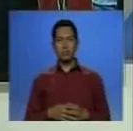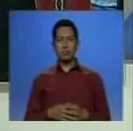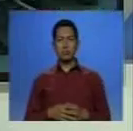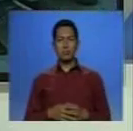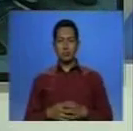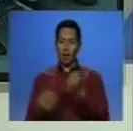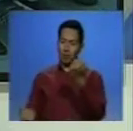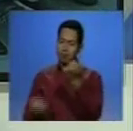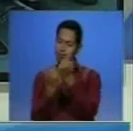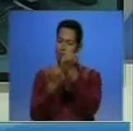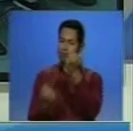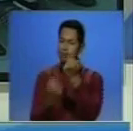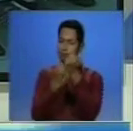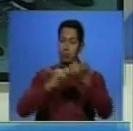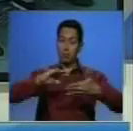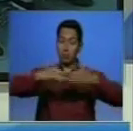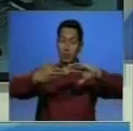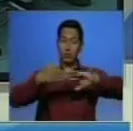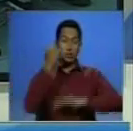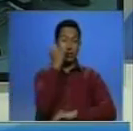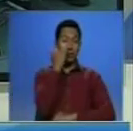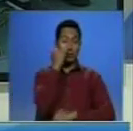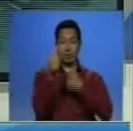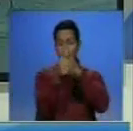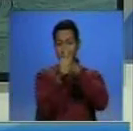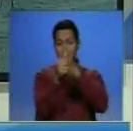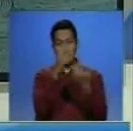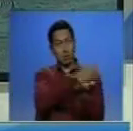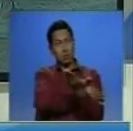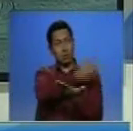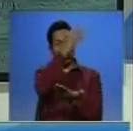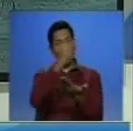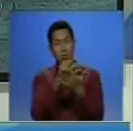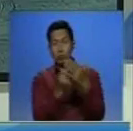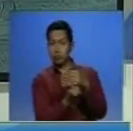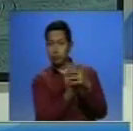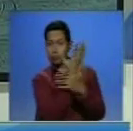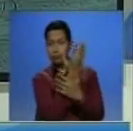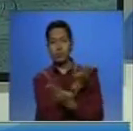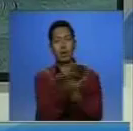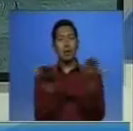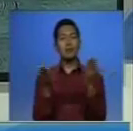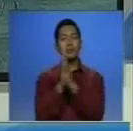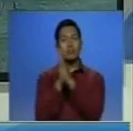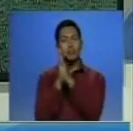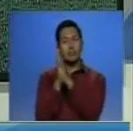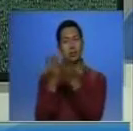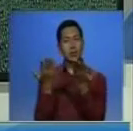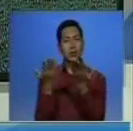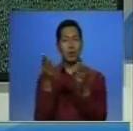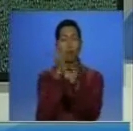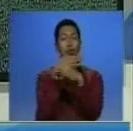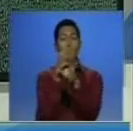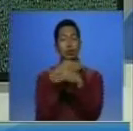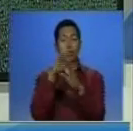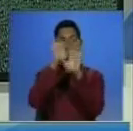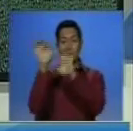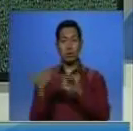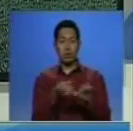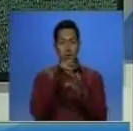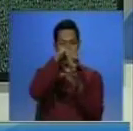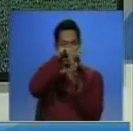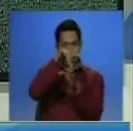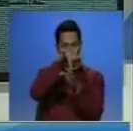La colaboración a las comunidades indígenas cercanas al volcán Cotopaxi es lo que piden los funcionarios de la Secretaría Nacional de Gestión de